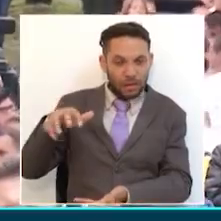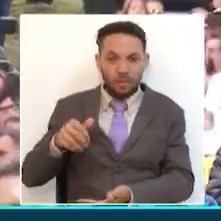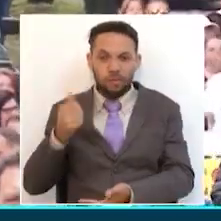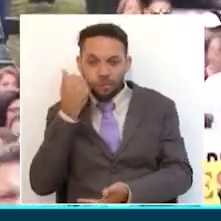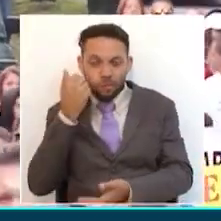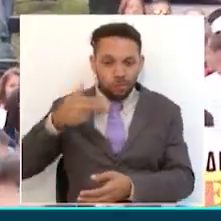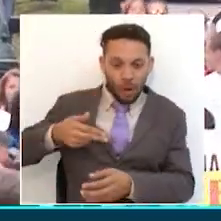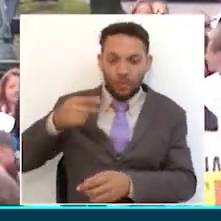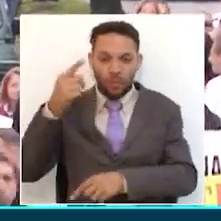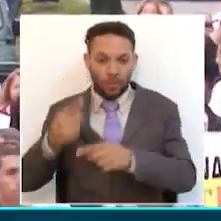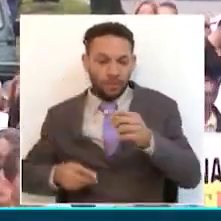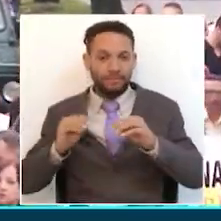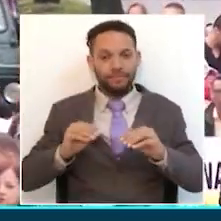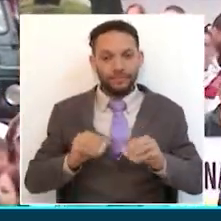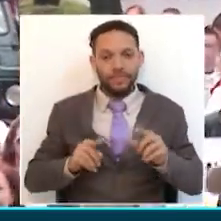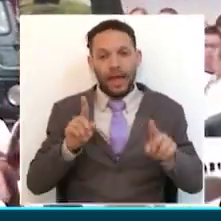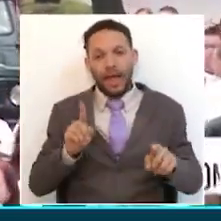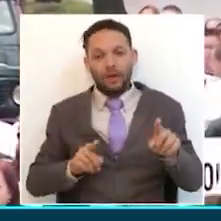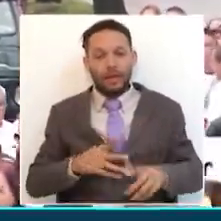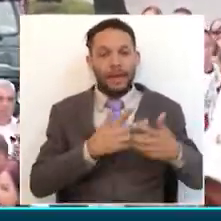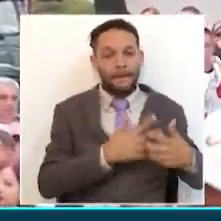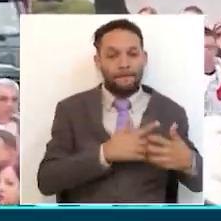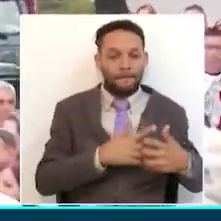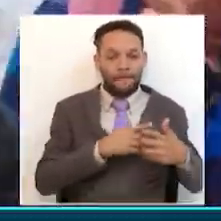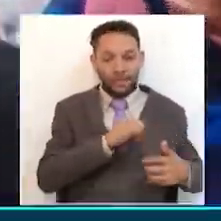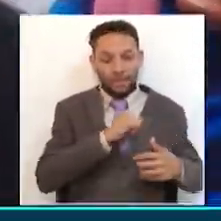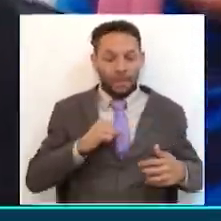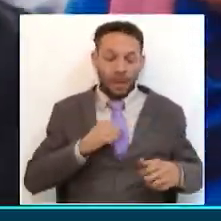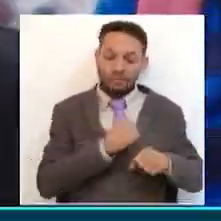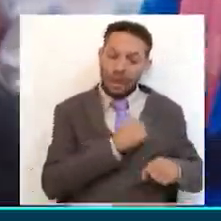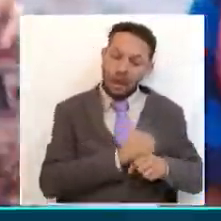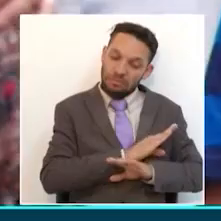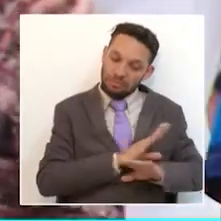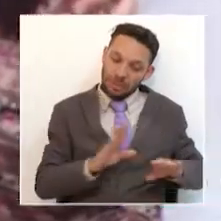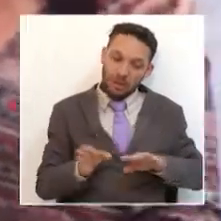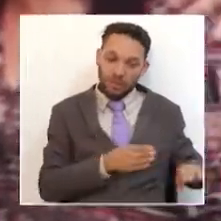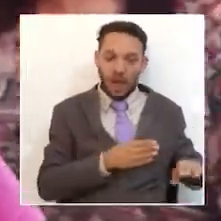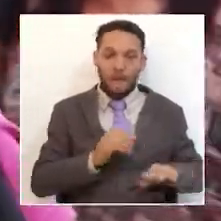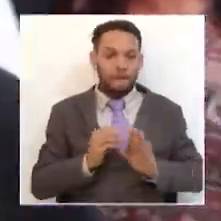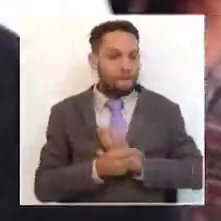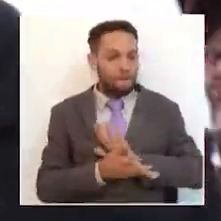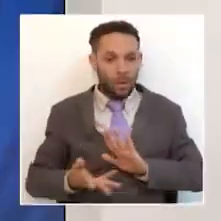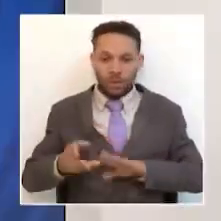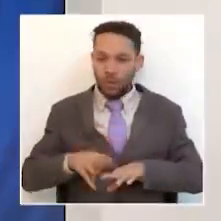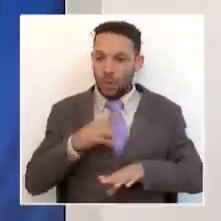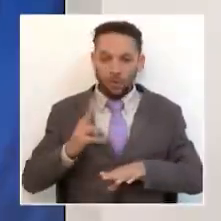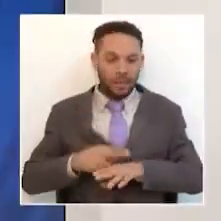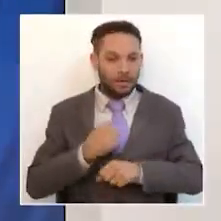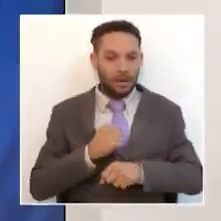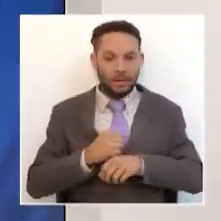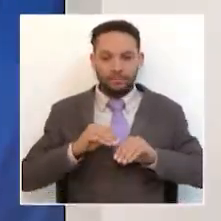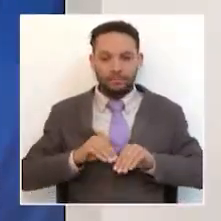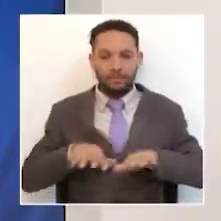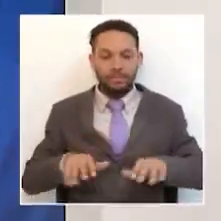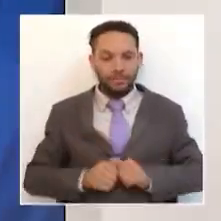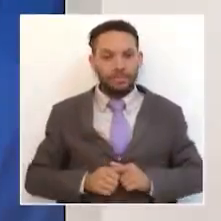plásticas. Algunas empresas privadas no laborarán mañana, sin embargo, en el sector público habrá normalidad en el horario. Y mucho